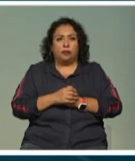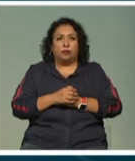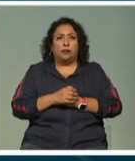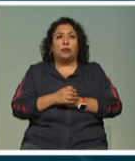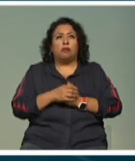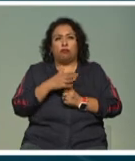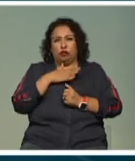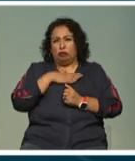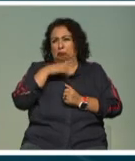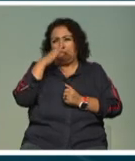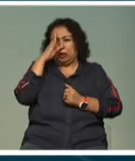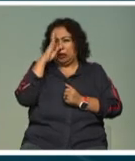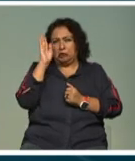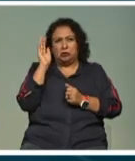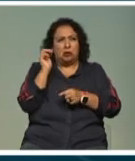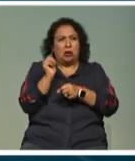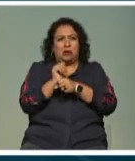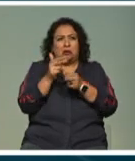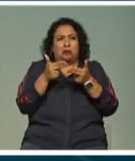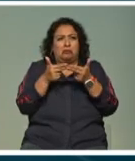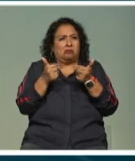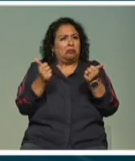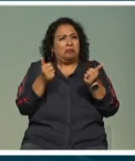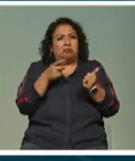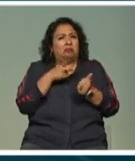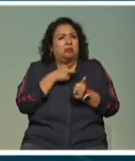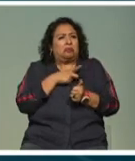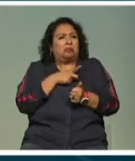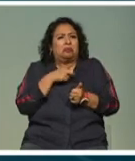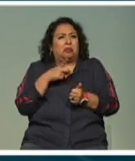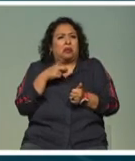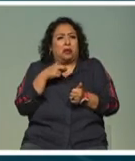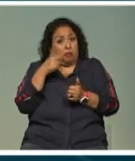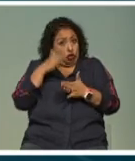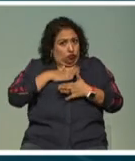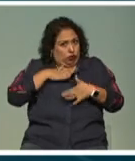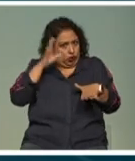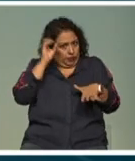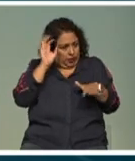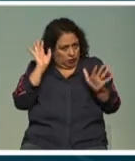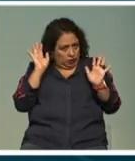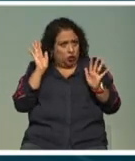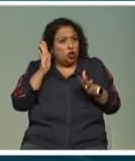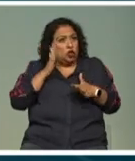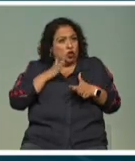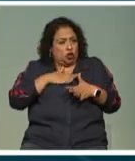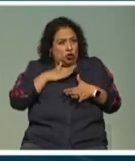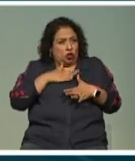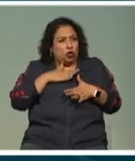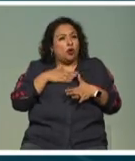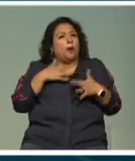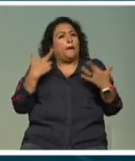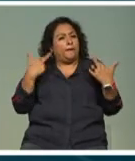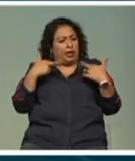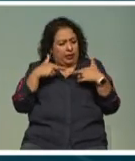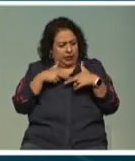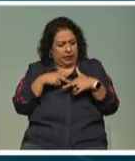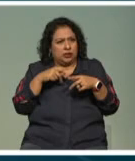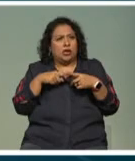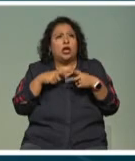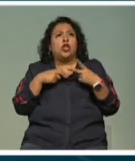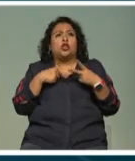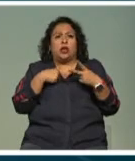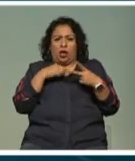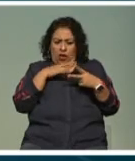Yo creo que ningún actor tiene que, para mí, que soy aparte maestra y que tengo mi